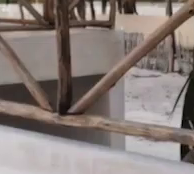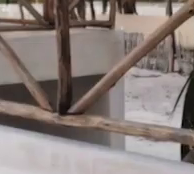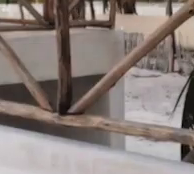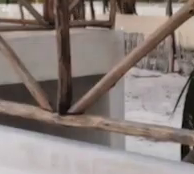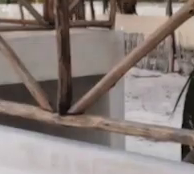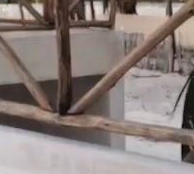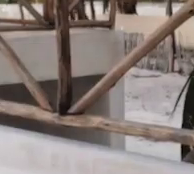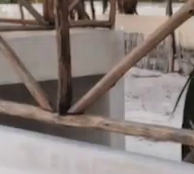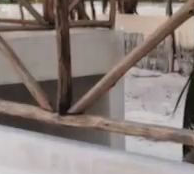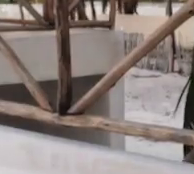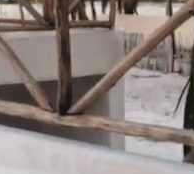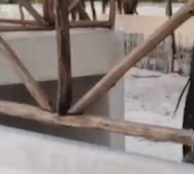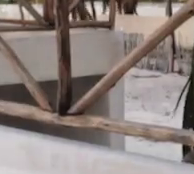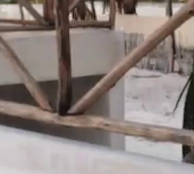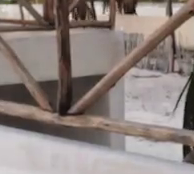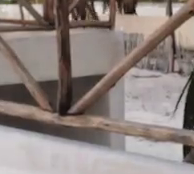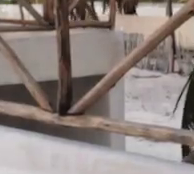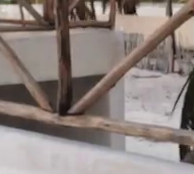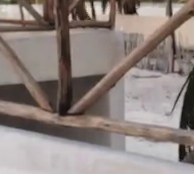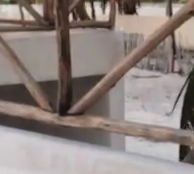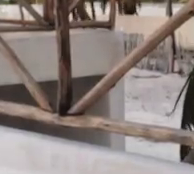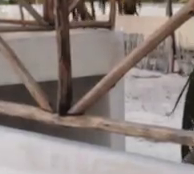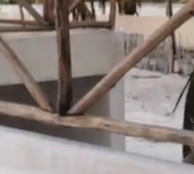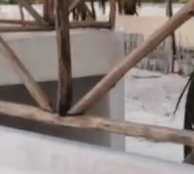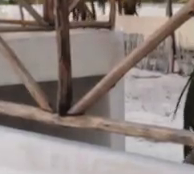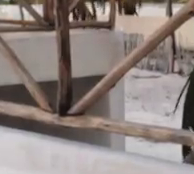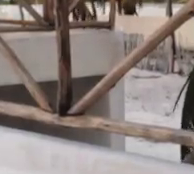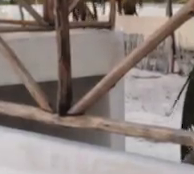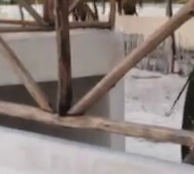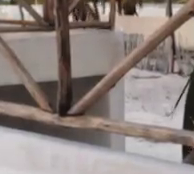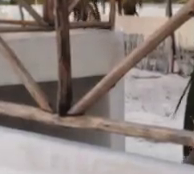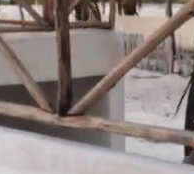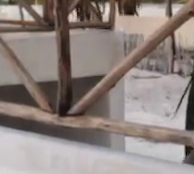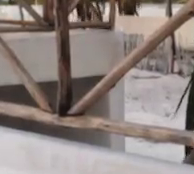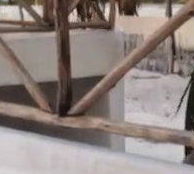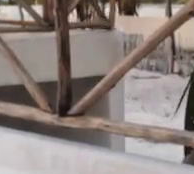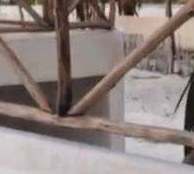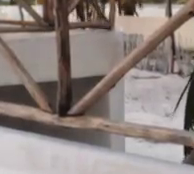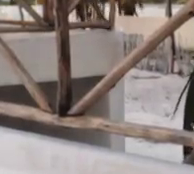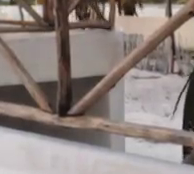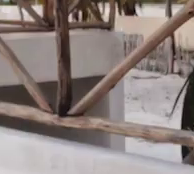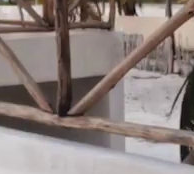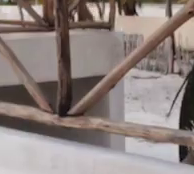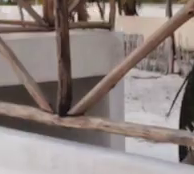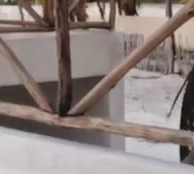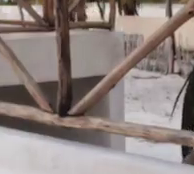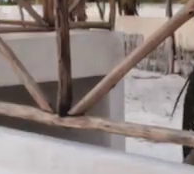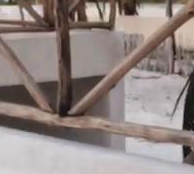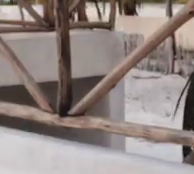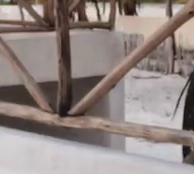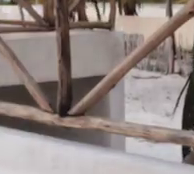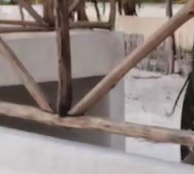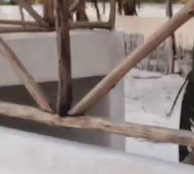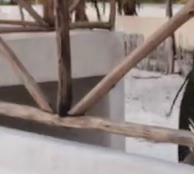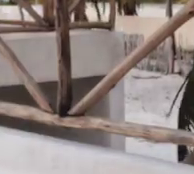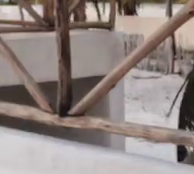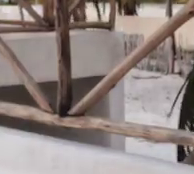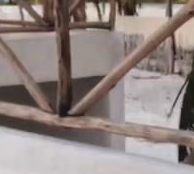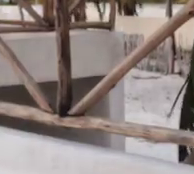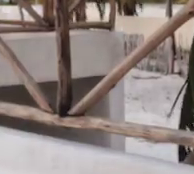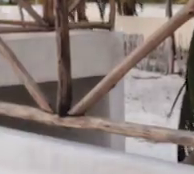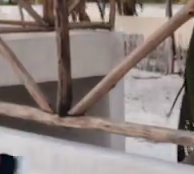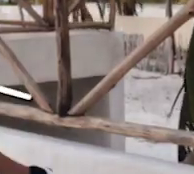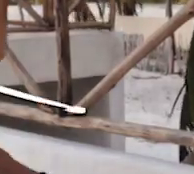El primer ejercicio va a ser cruzar las piernas mientras damos un paso. Venga, así.